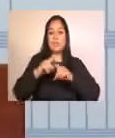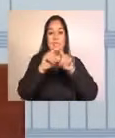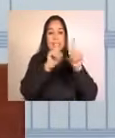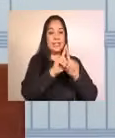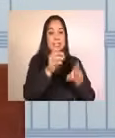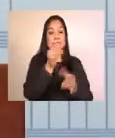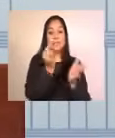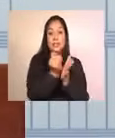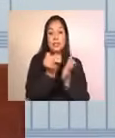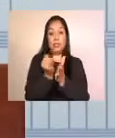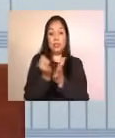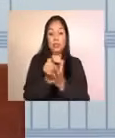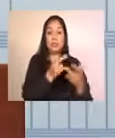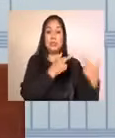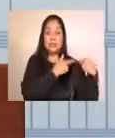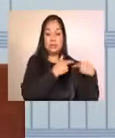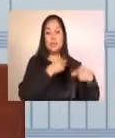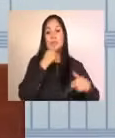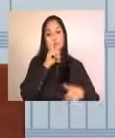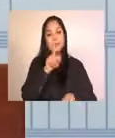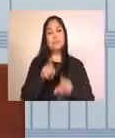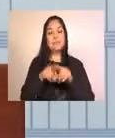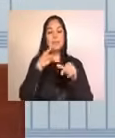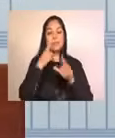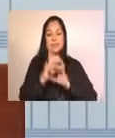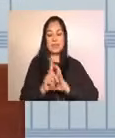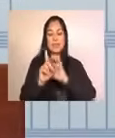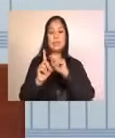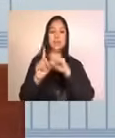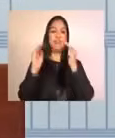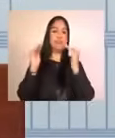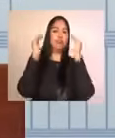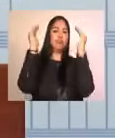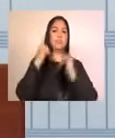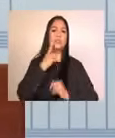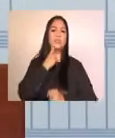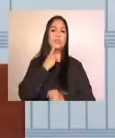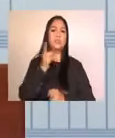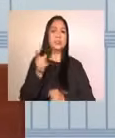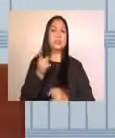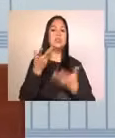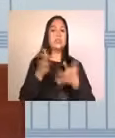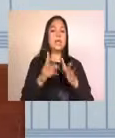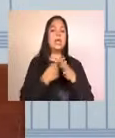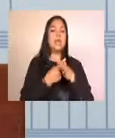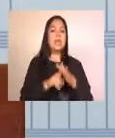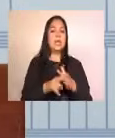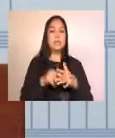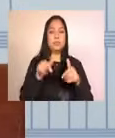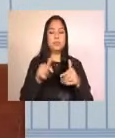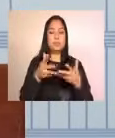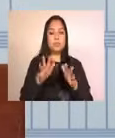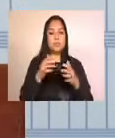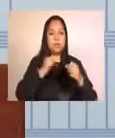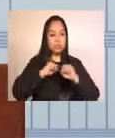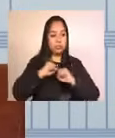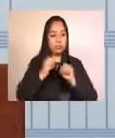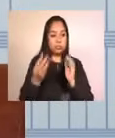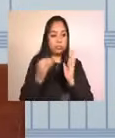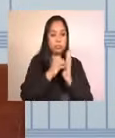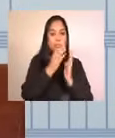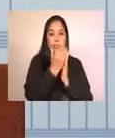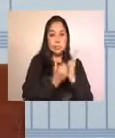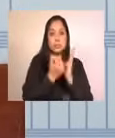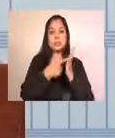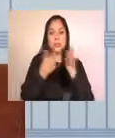que responsablemente y a través del liderazgo de sus máximas autoridades han empezado desde ya a implementar